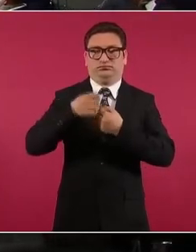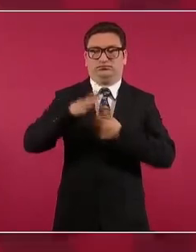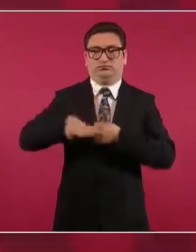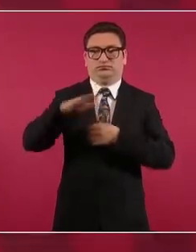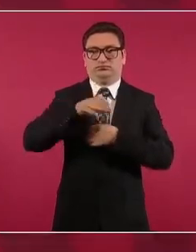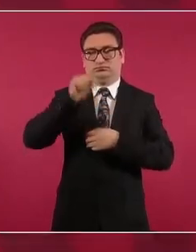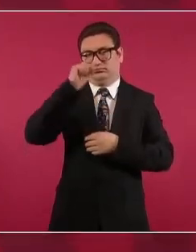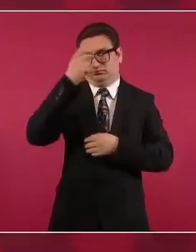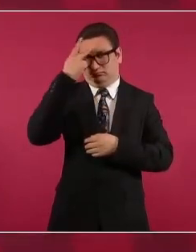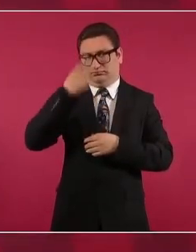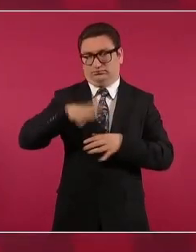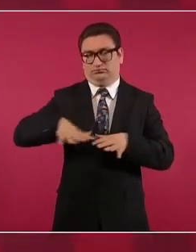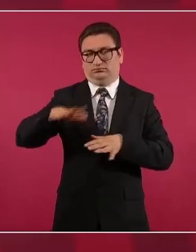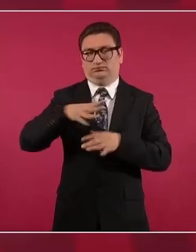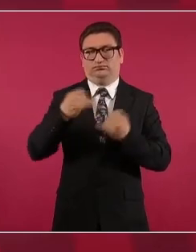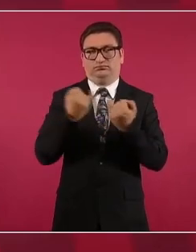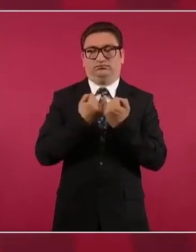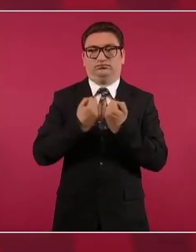Luis.